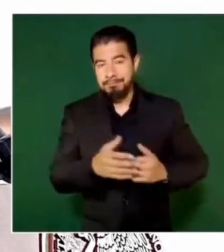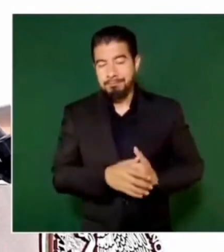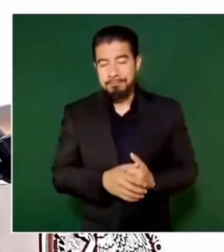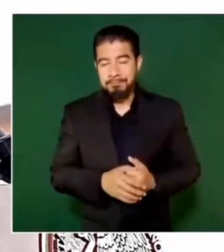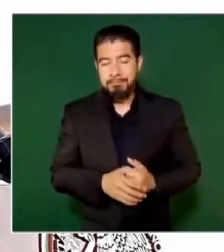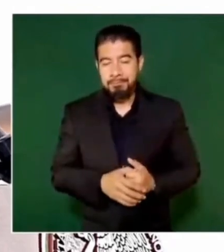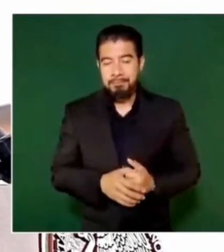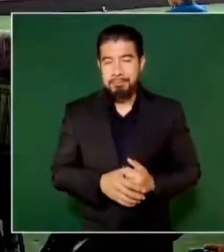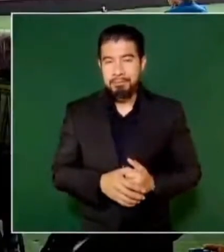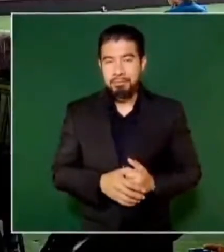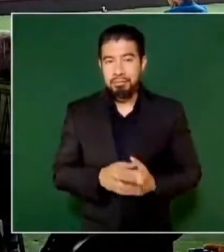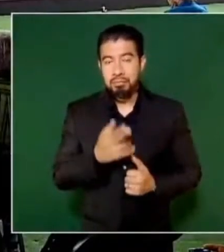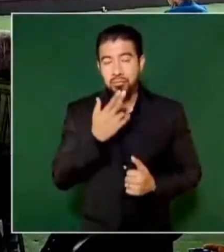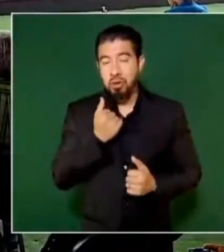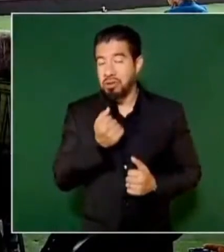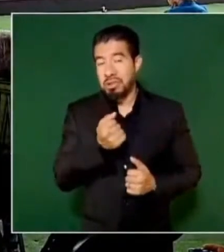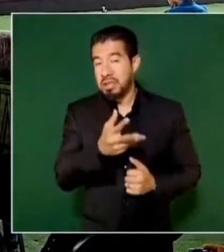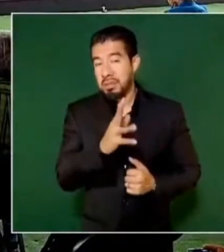ya no